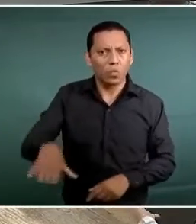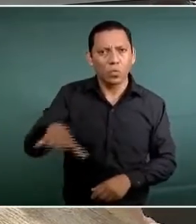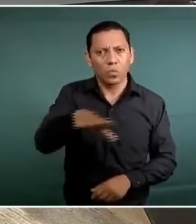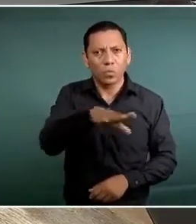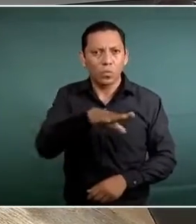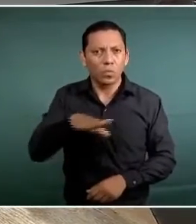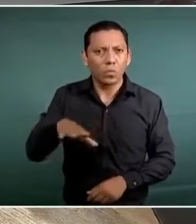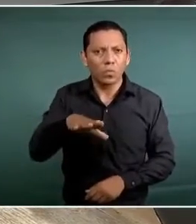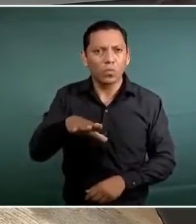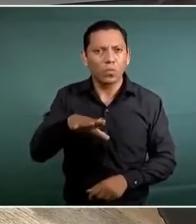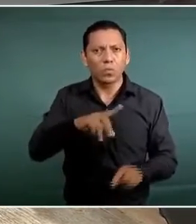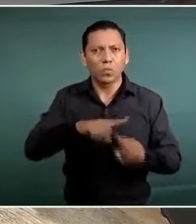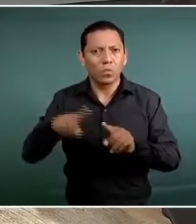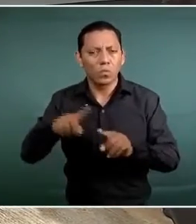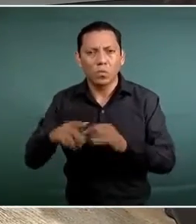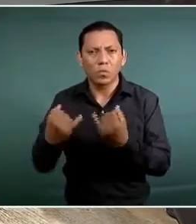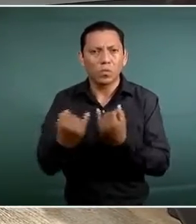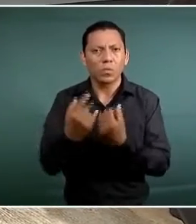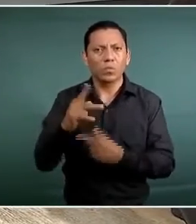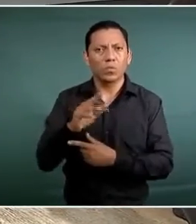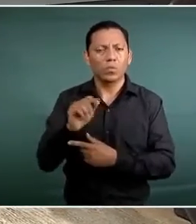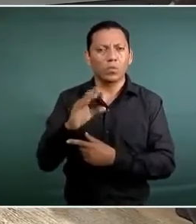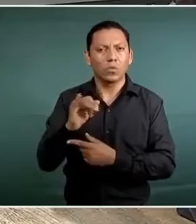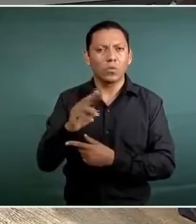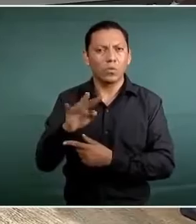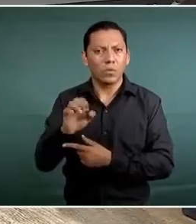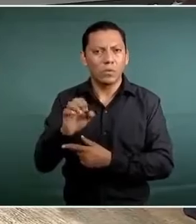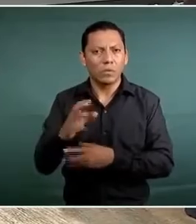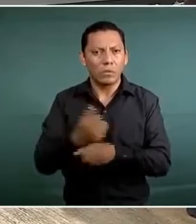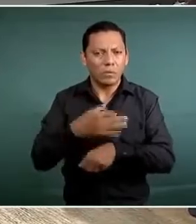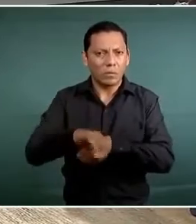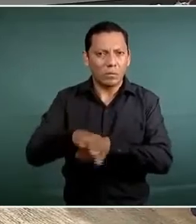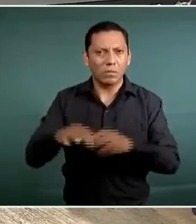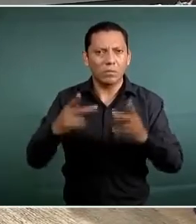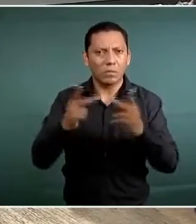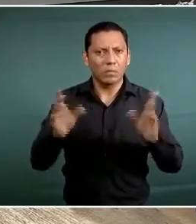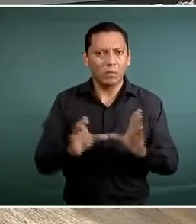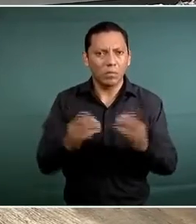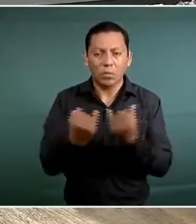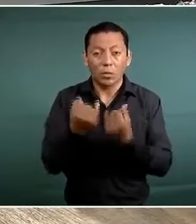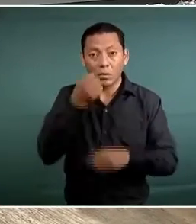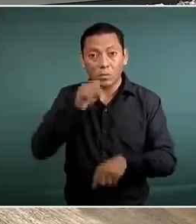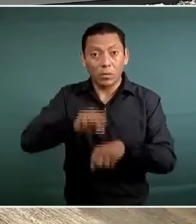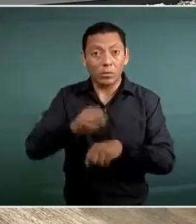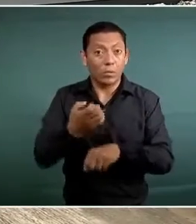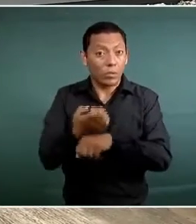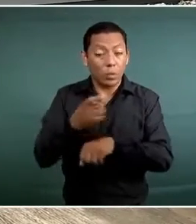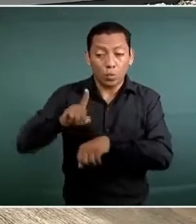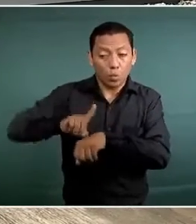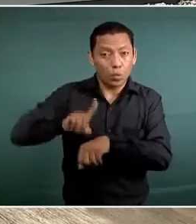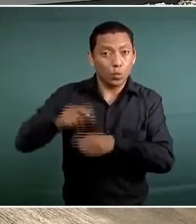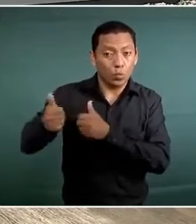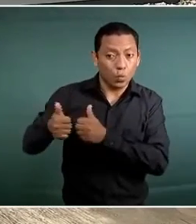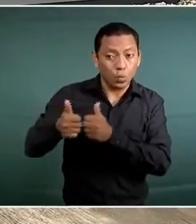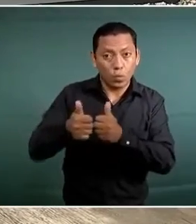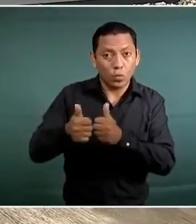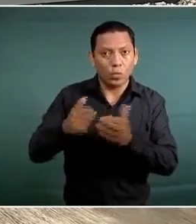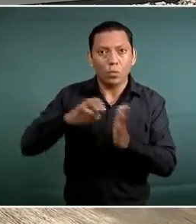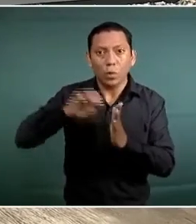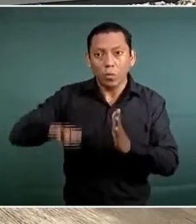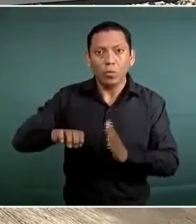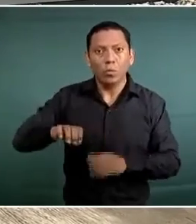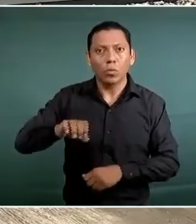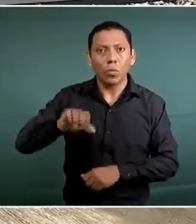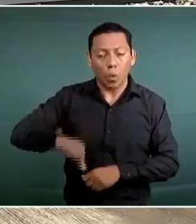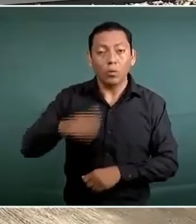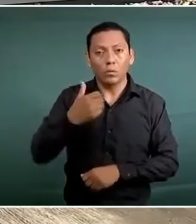de Protección Civil, porque también el Secretario Estatal de Protección Civil está conmigo todos los días en la mesa. Por ejemplo, hoy les